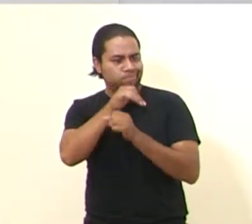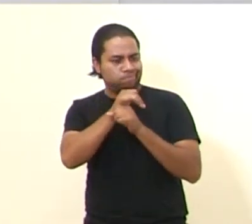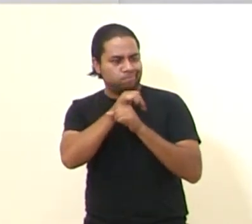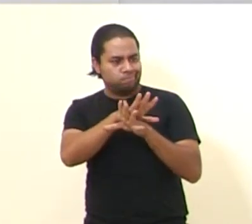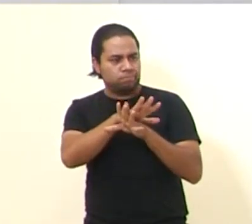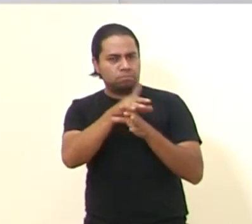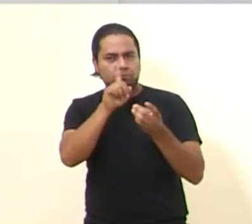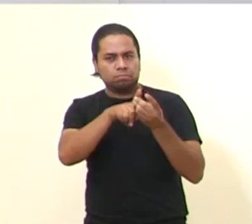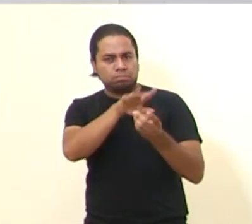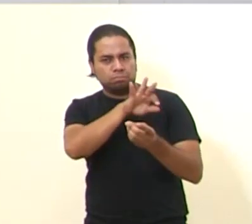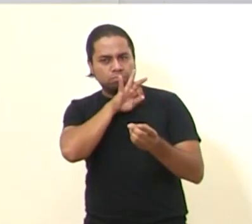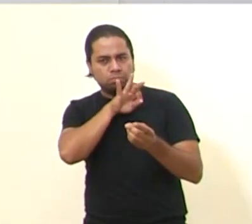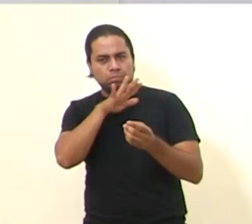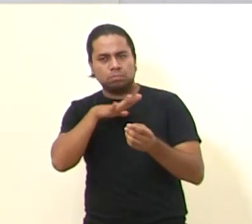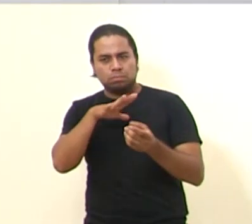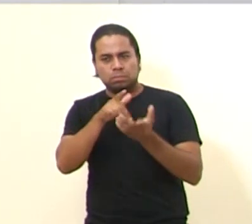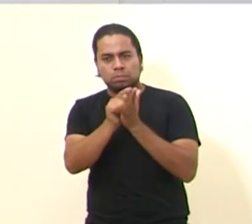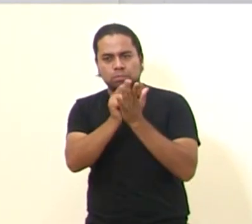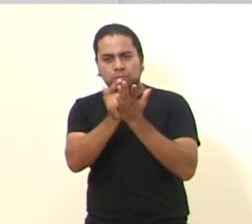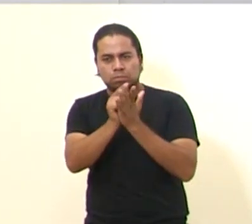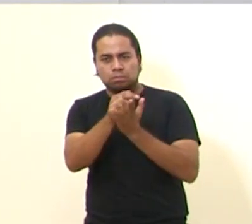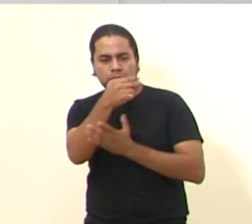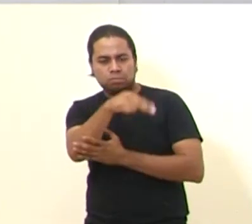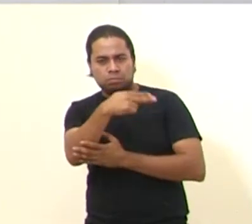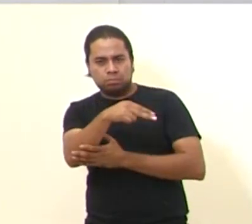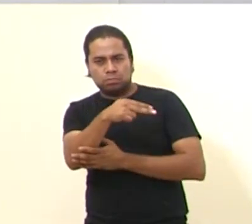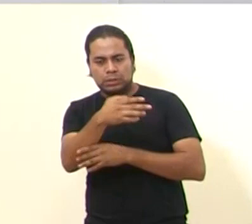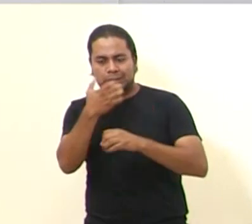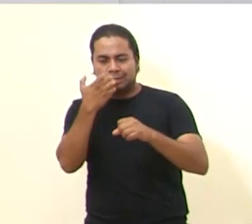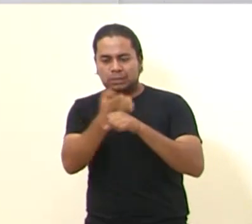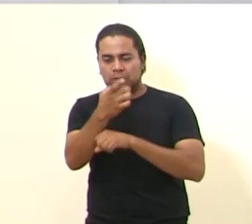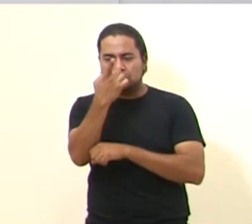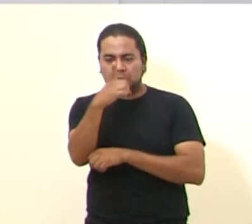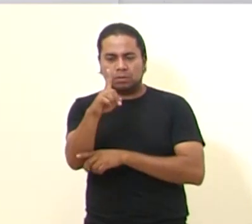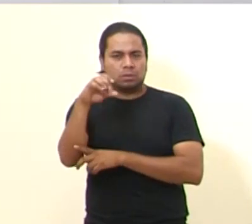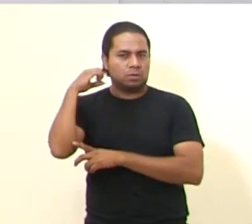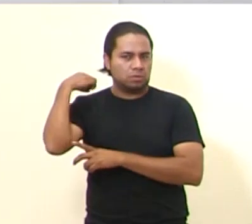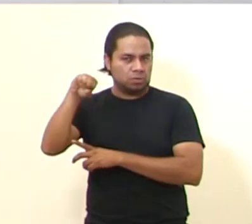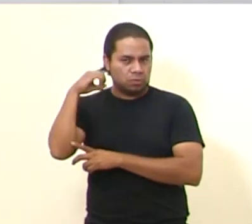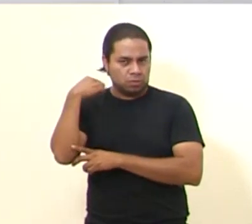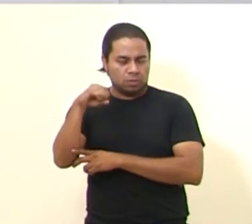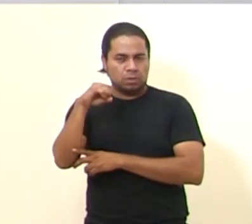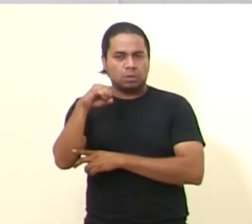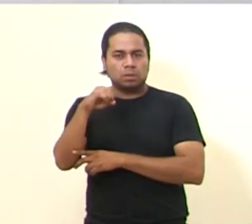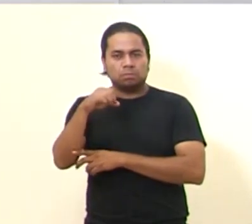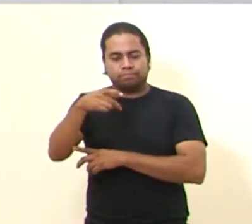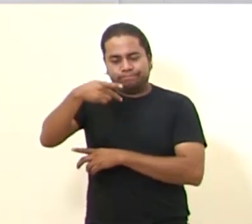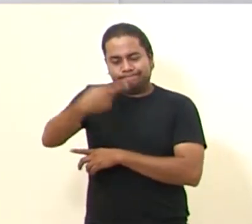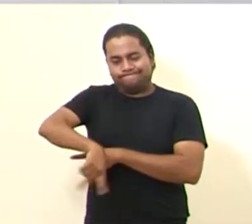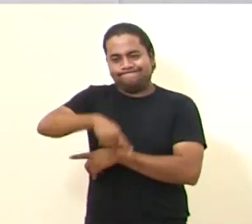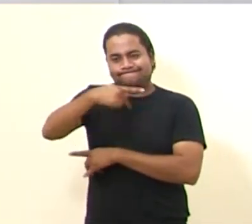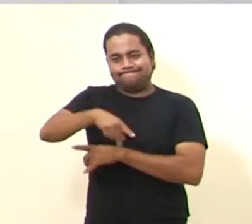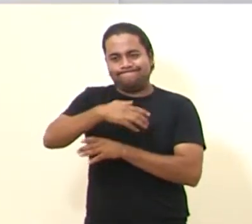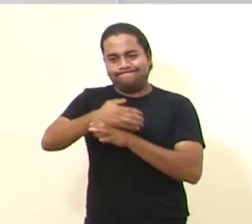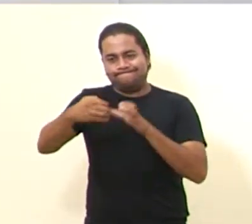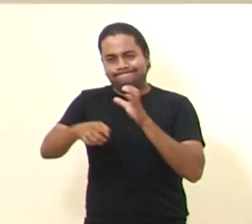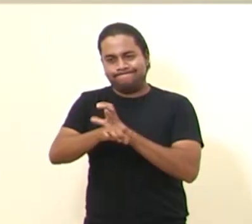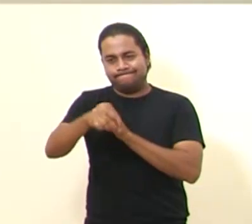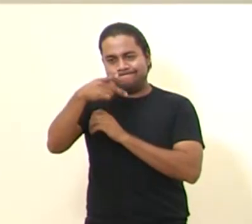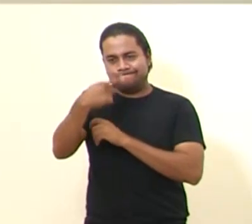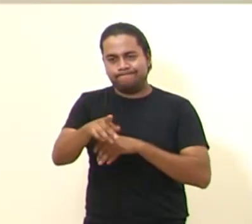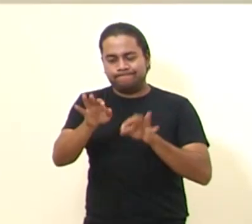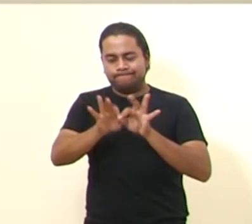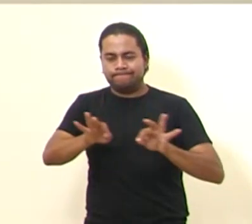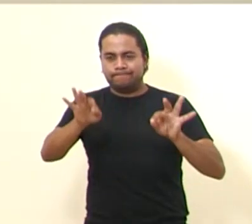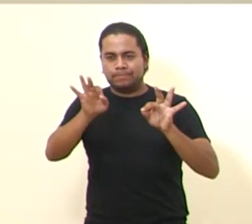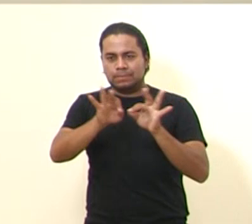tomamos del libro que se llama Estado de Oaxaca, nuestro patrimonio natural y cultural,